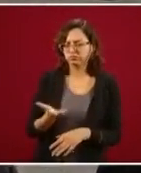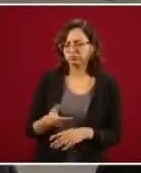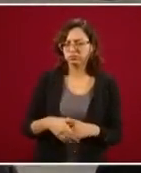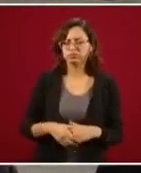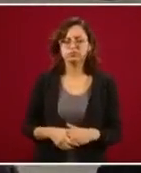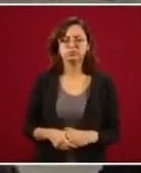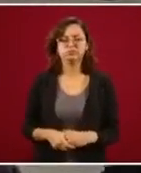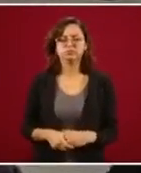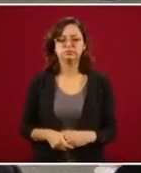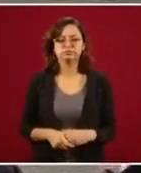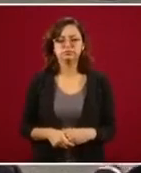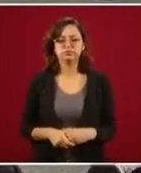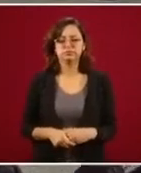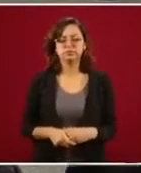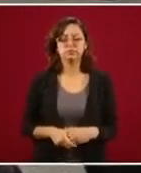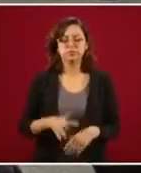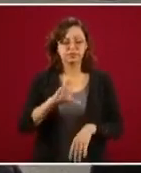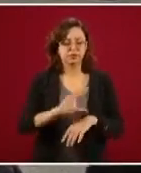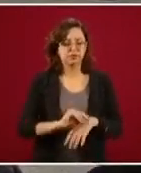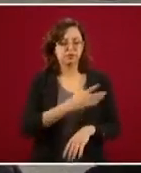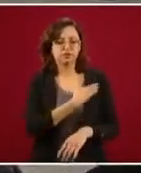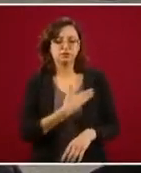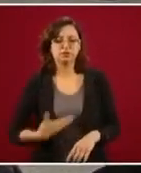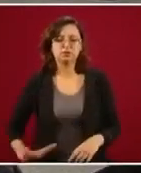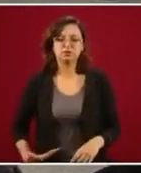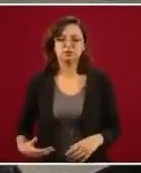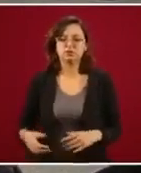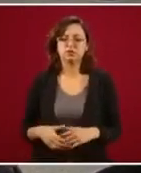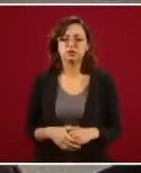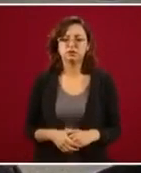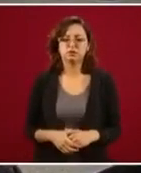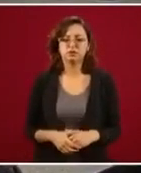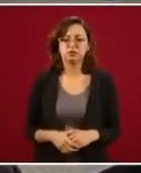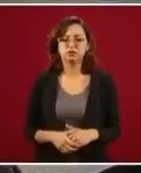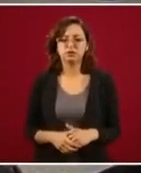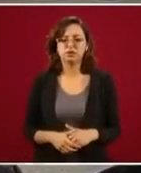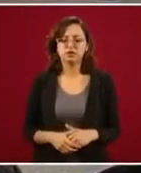Con permiso, presidente. Déjeme comentarle que